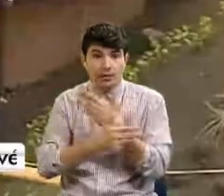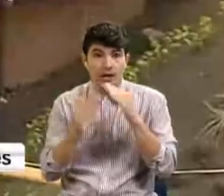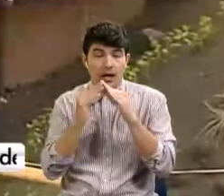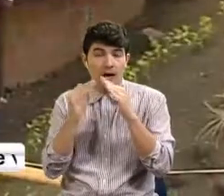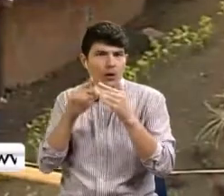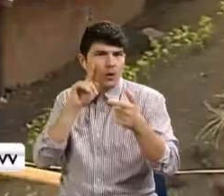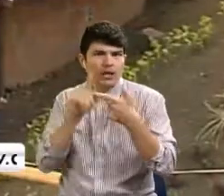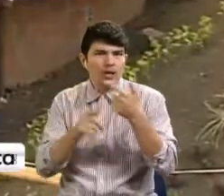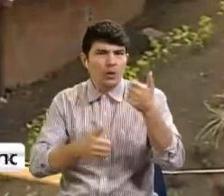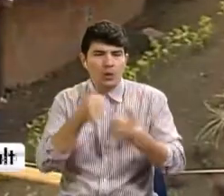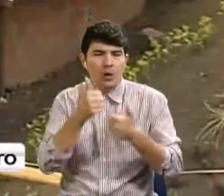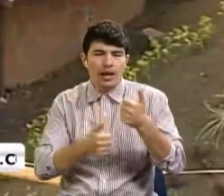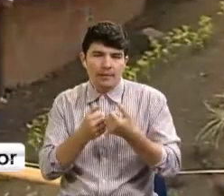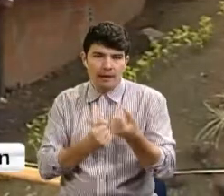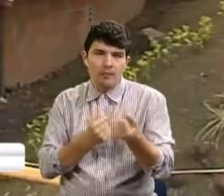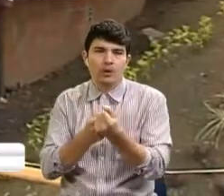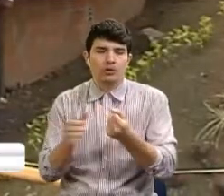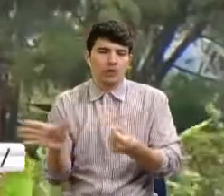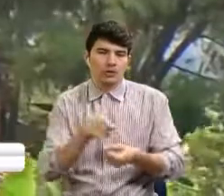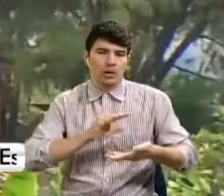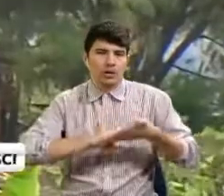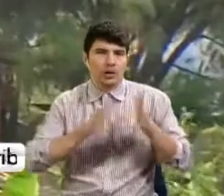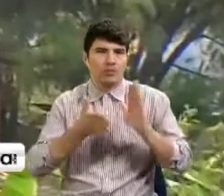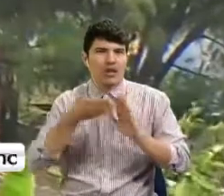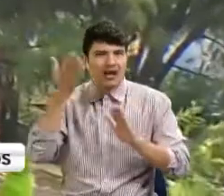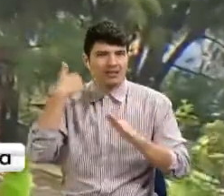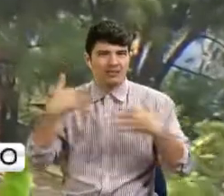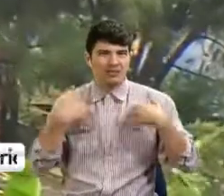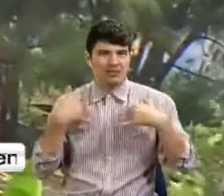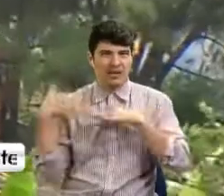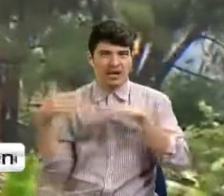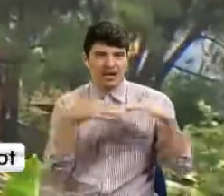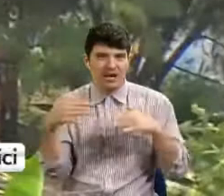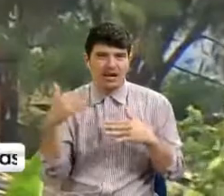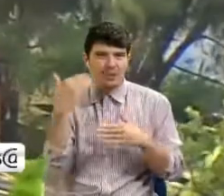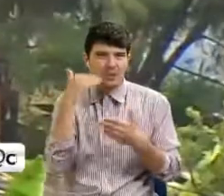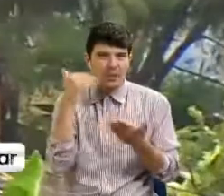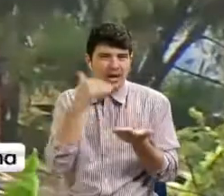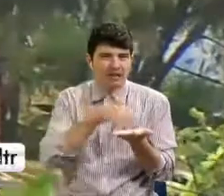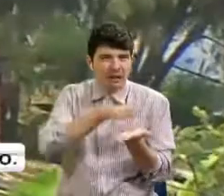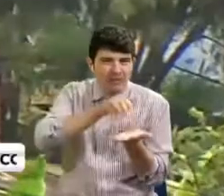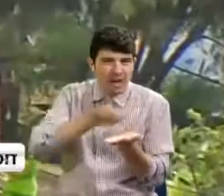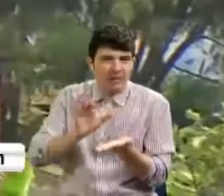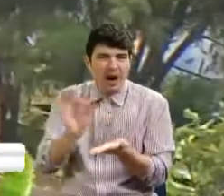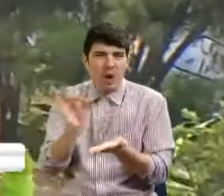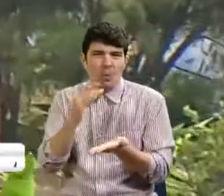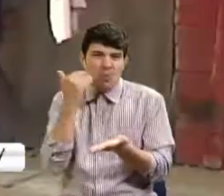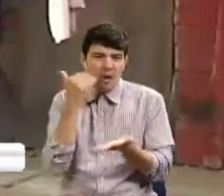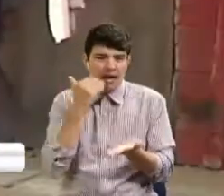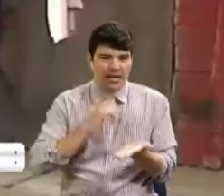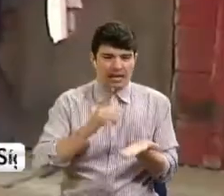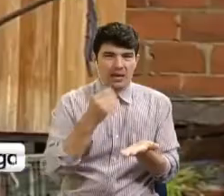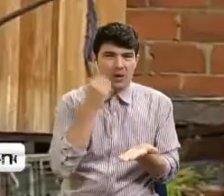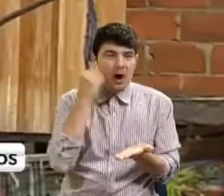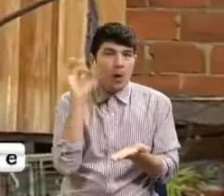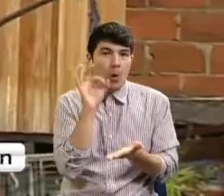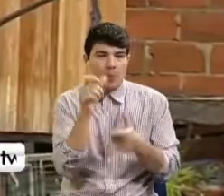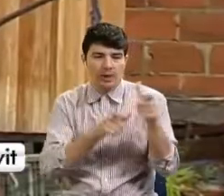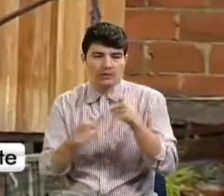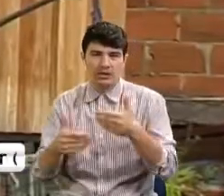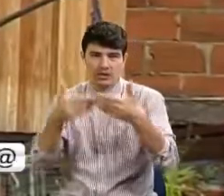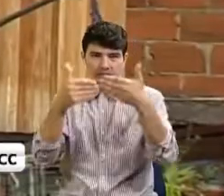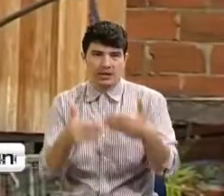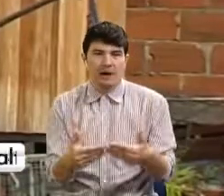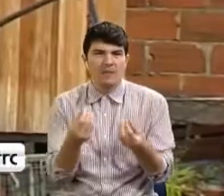busca llegar a las diferentes poblaciones víctimas del conflicto desplazados mujeres cabeza de familia personas en condición de discapacidad entre